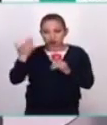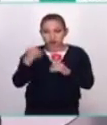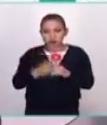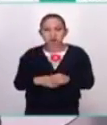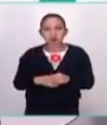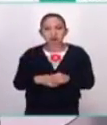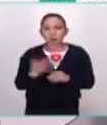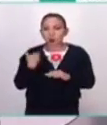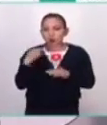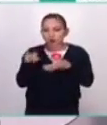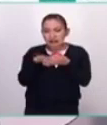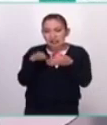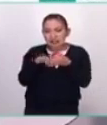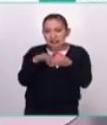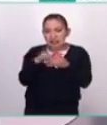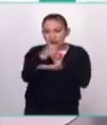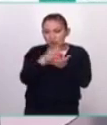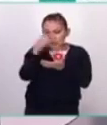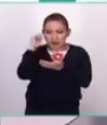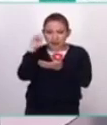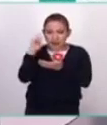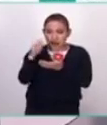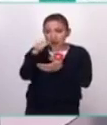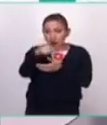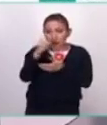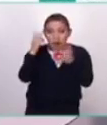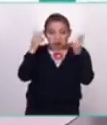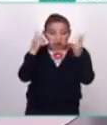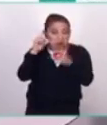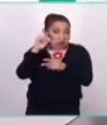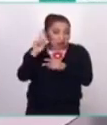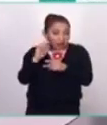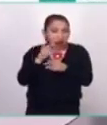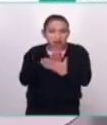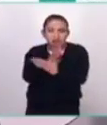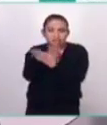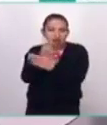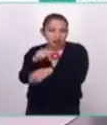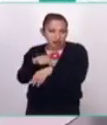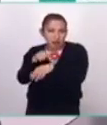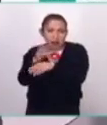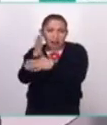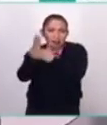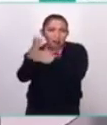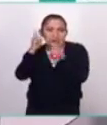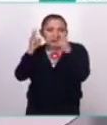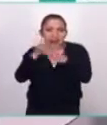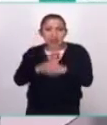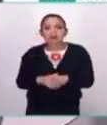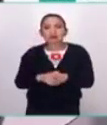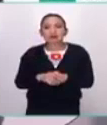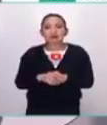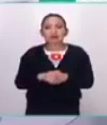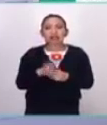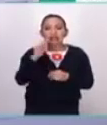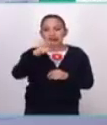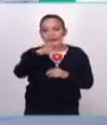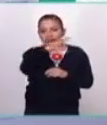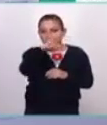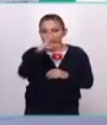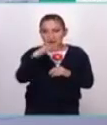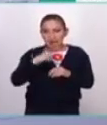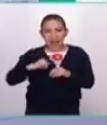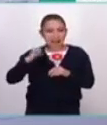que está muy cerca de la ciudad de Zacatecas, y cuando visiten Zacatecas hay que darse un tiempo para ir ahí. Esta es una ilustración